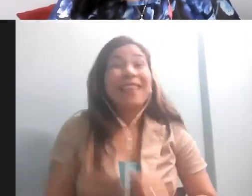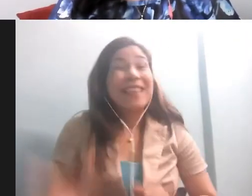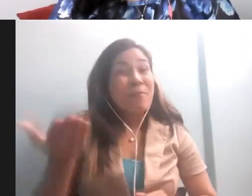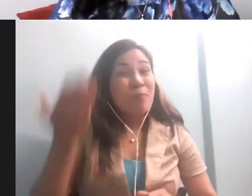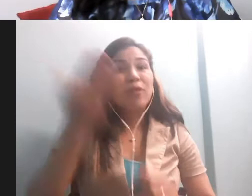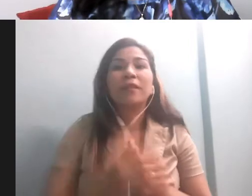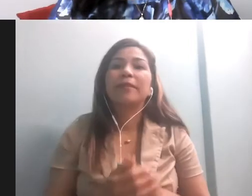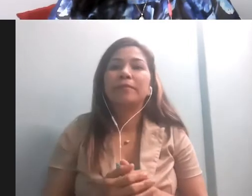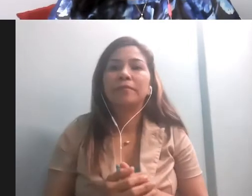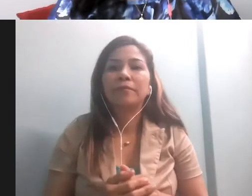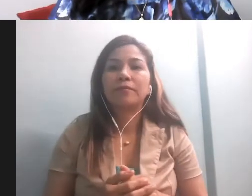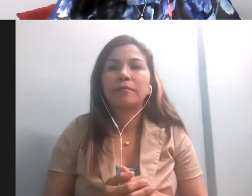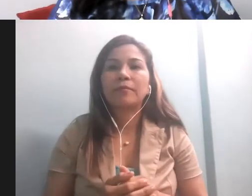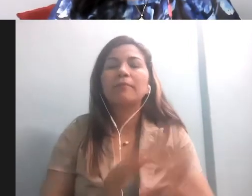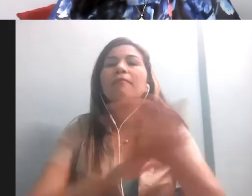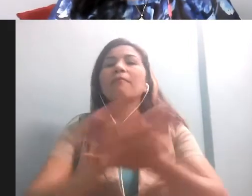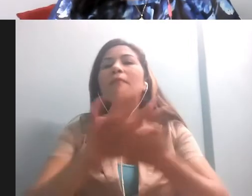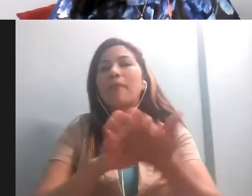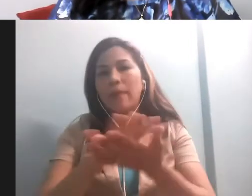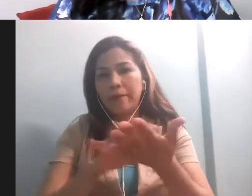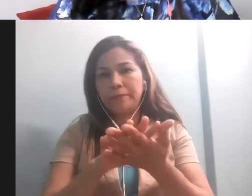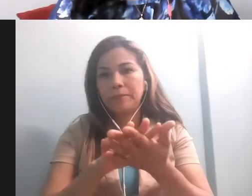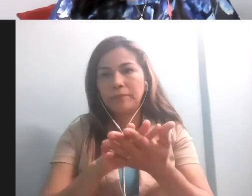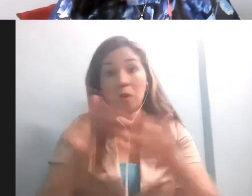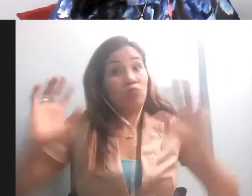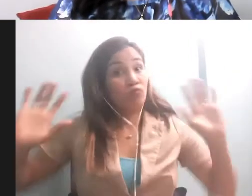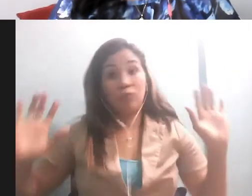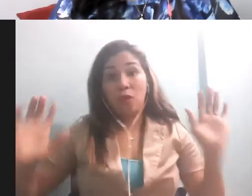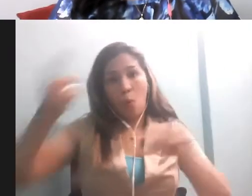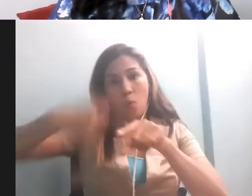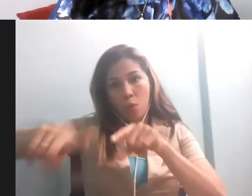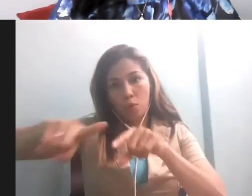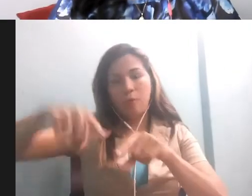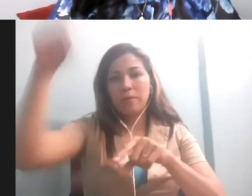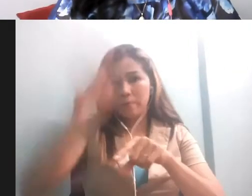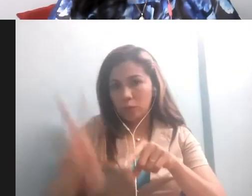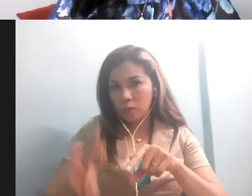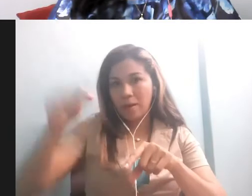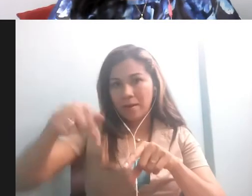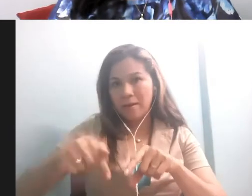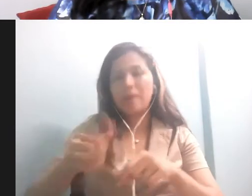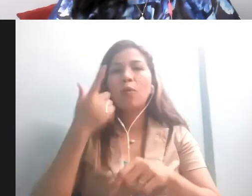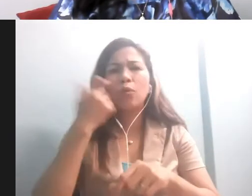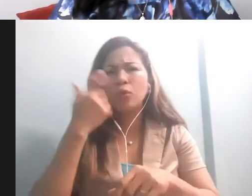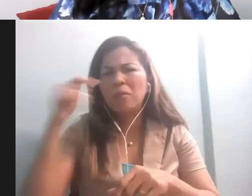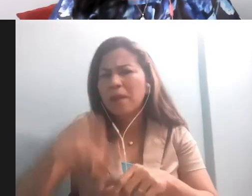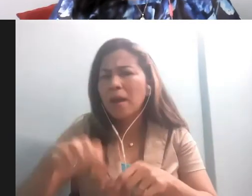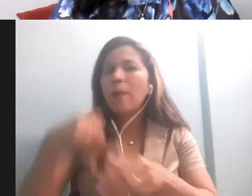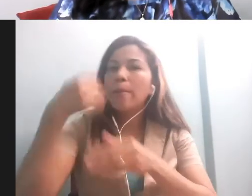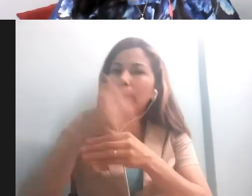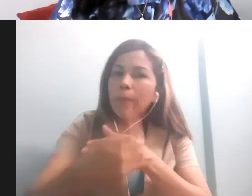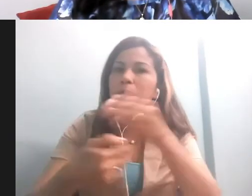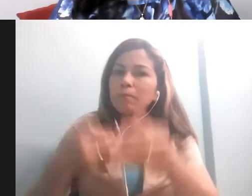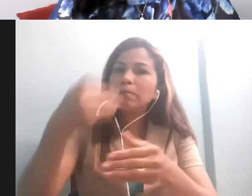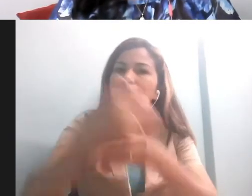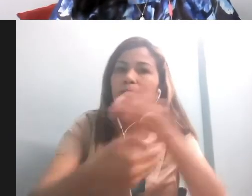ver con la lengua de señas. Yo no sé en otros países, pero en el caso de Venezuela, nosotros hemos tenido como varias etapas. Hemos tenido una etapa en la que realmente a las